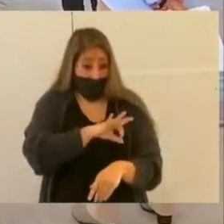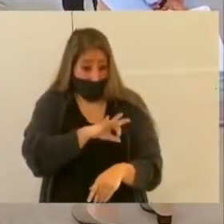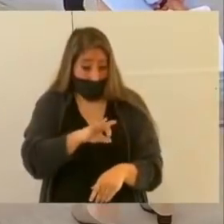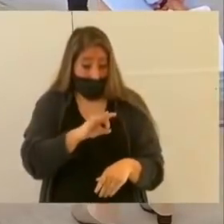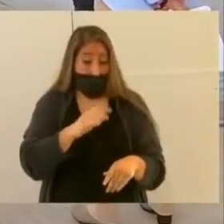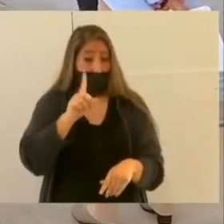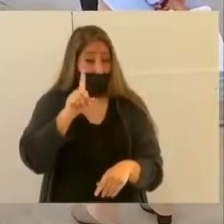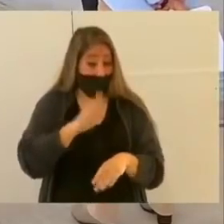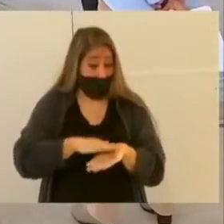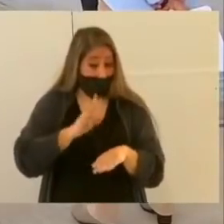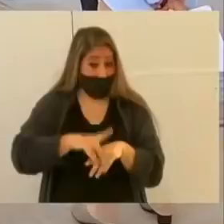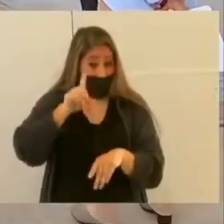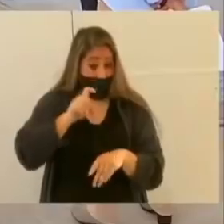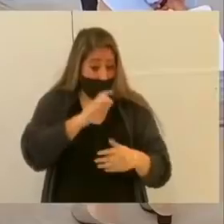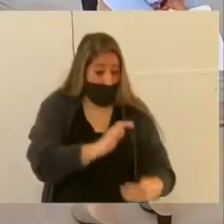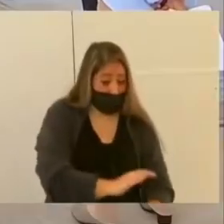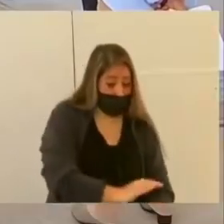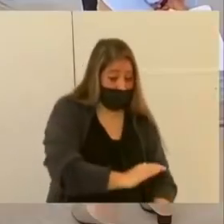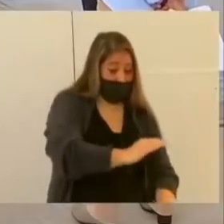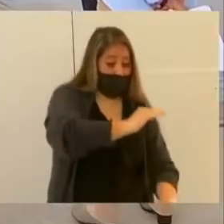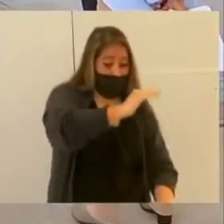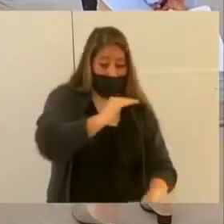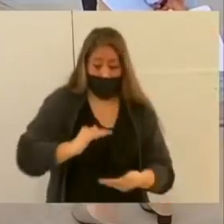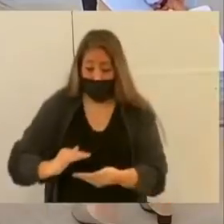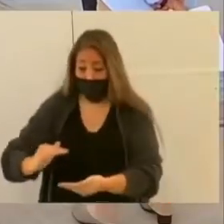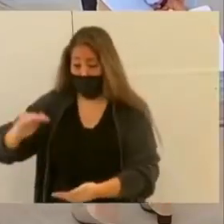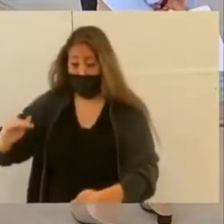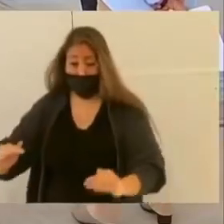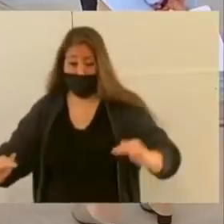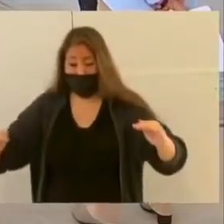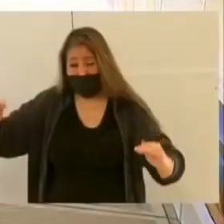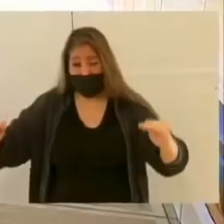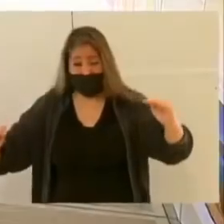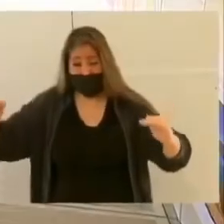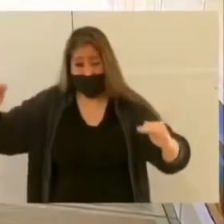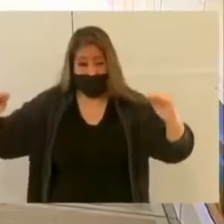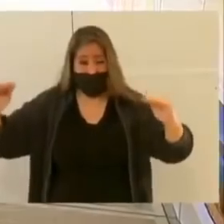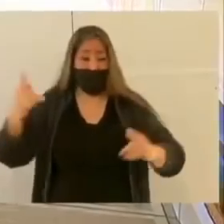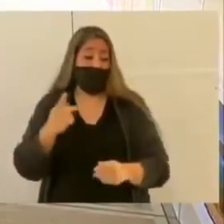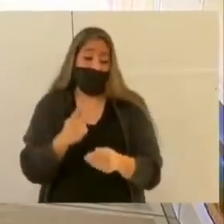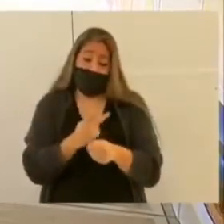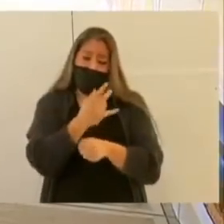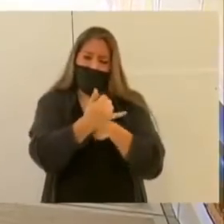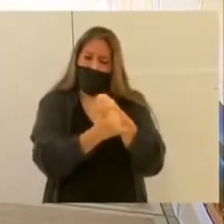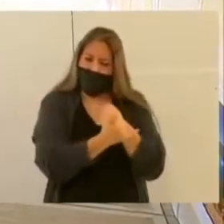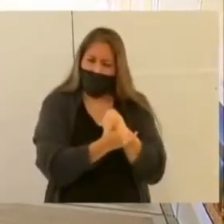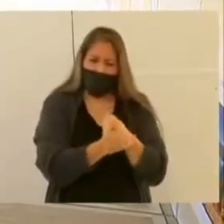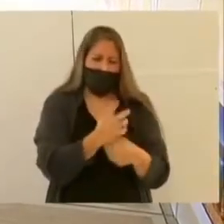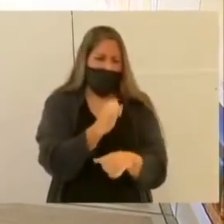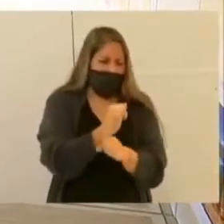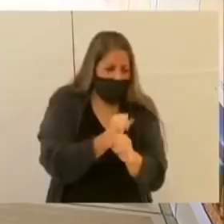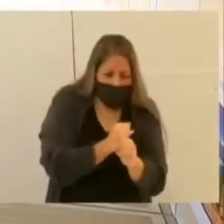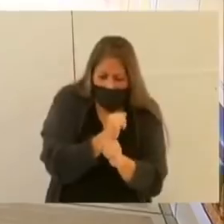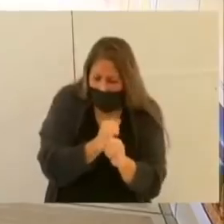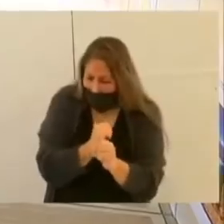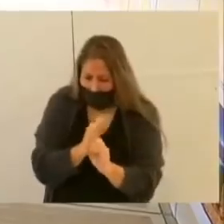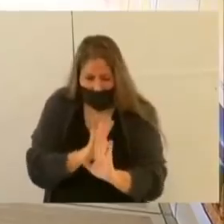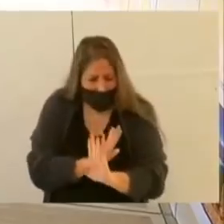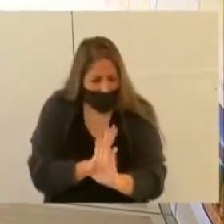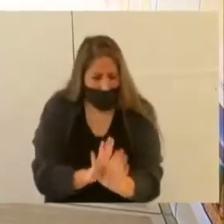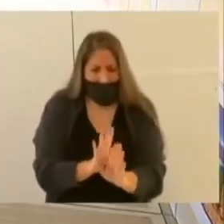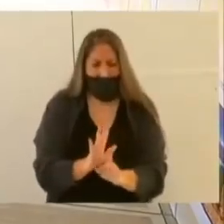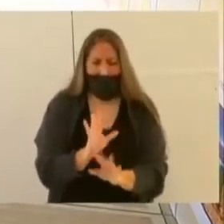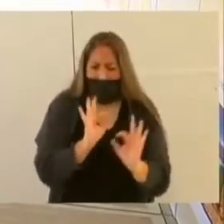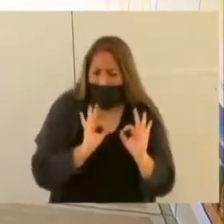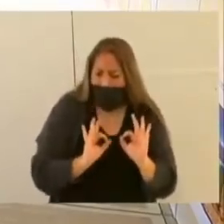satisfacer. Entonces, es un proyecto que tiene estudios, que tiene toda la capacidad técnica necesaria